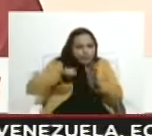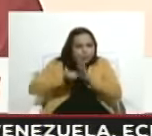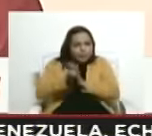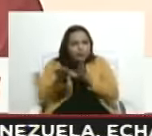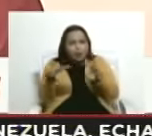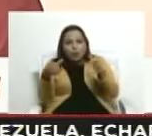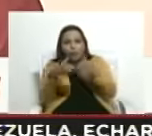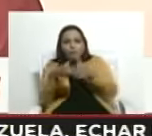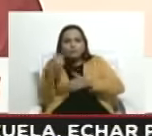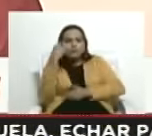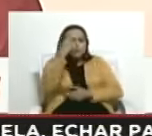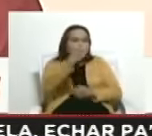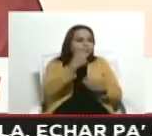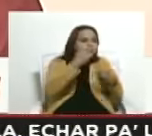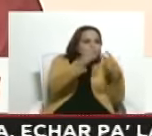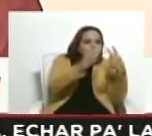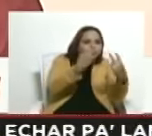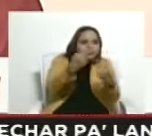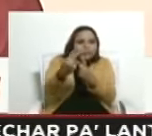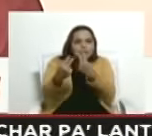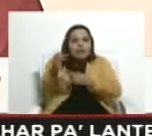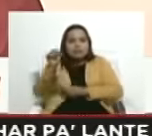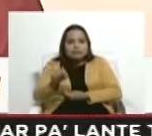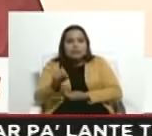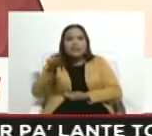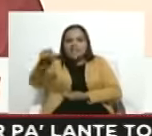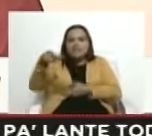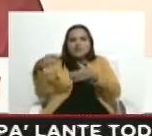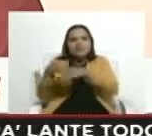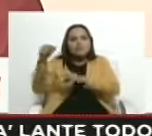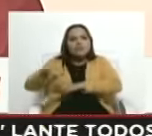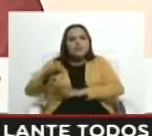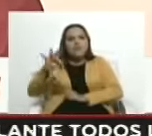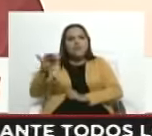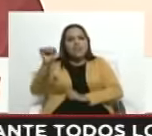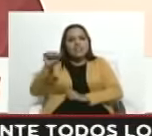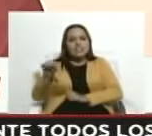Y le vimos la cara, al fascismo le vimos la cara ahí.